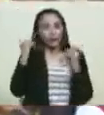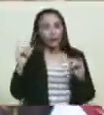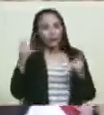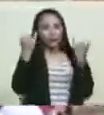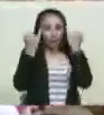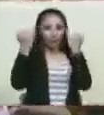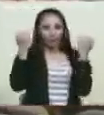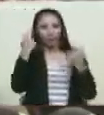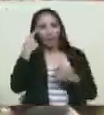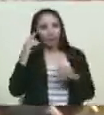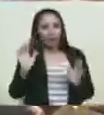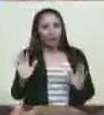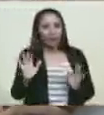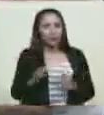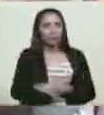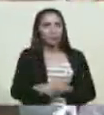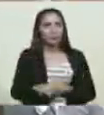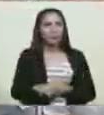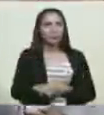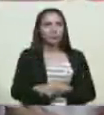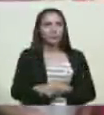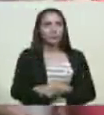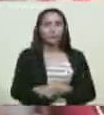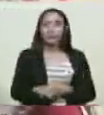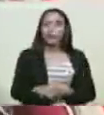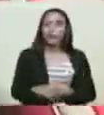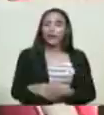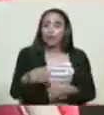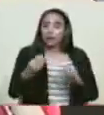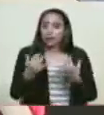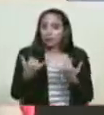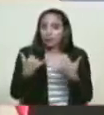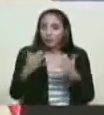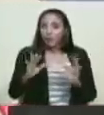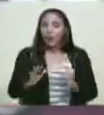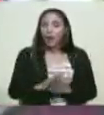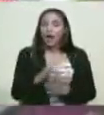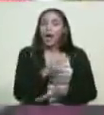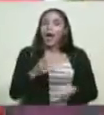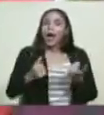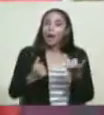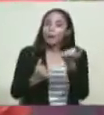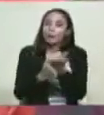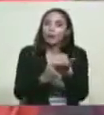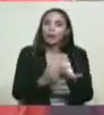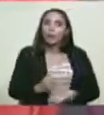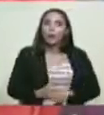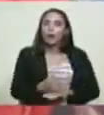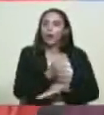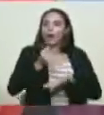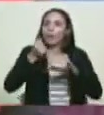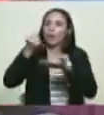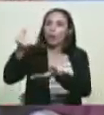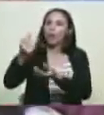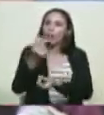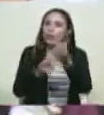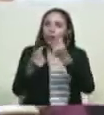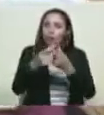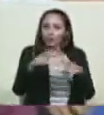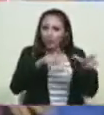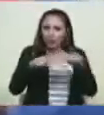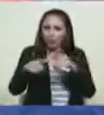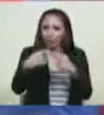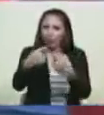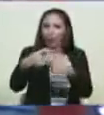así como nosotros apoyamos al pueblo con los bonos, el bono de la clase obrera, ¿ya les llegó?